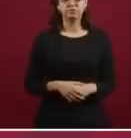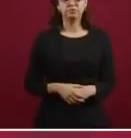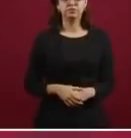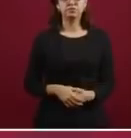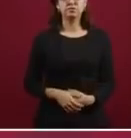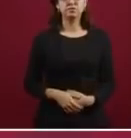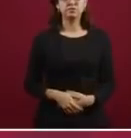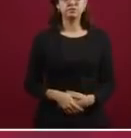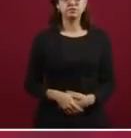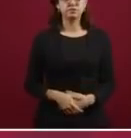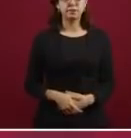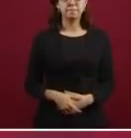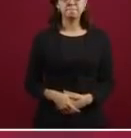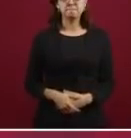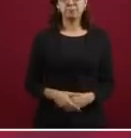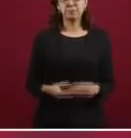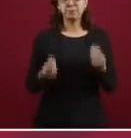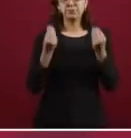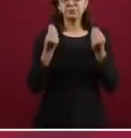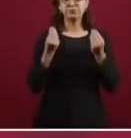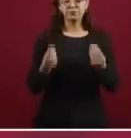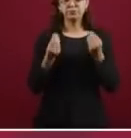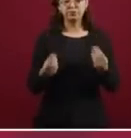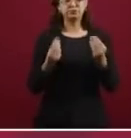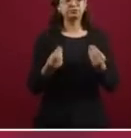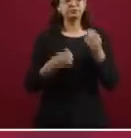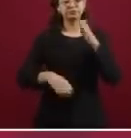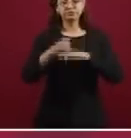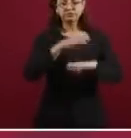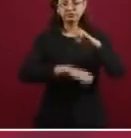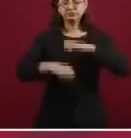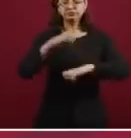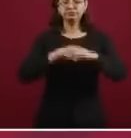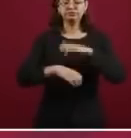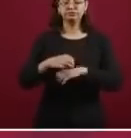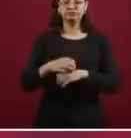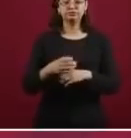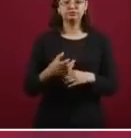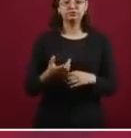por ejemplo muchas empresas estaban